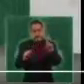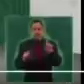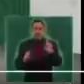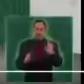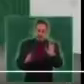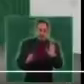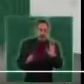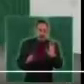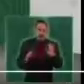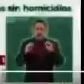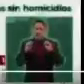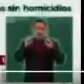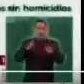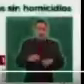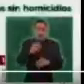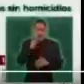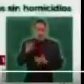sin homicidios.